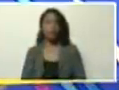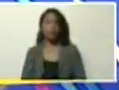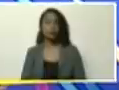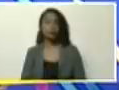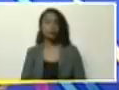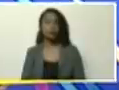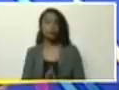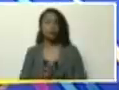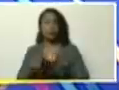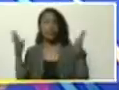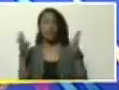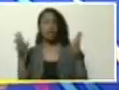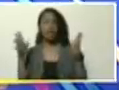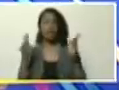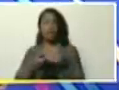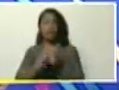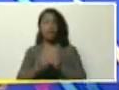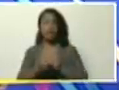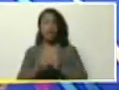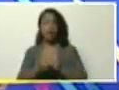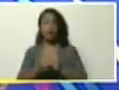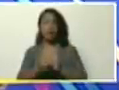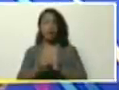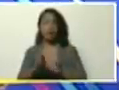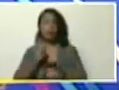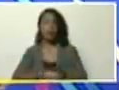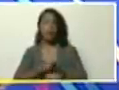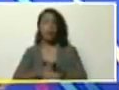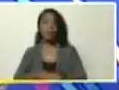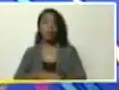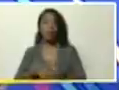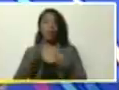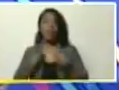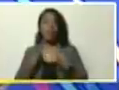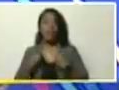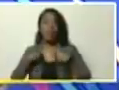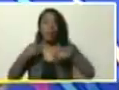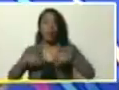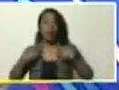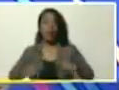Un gran cambio de época está viviendo la humanidad.